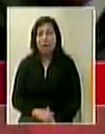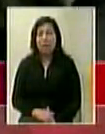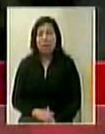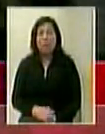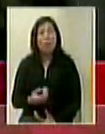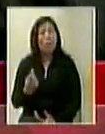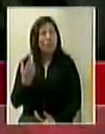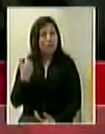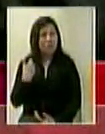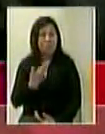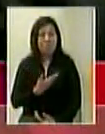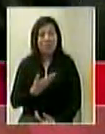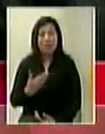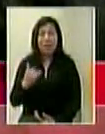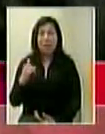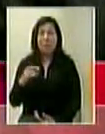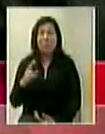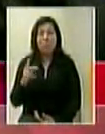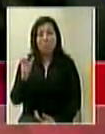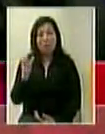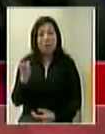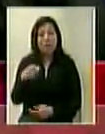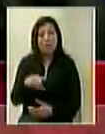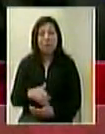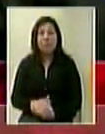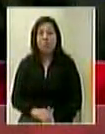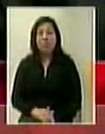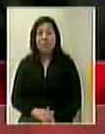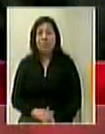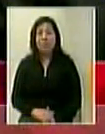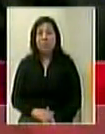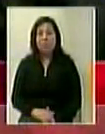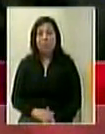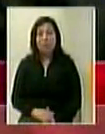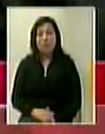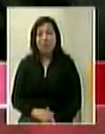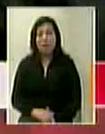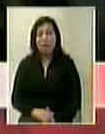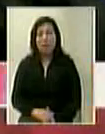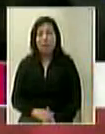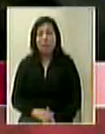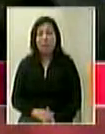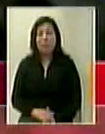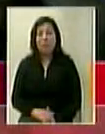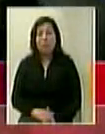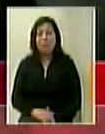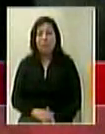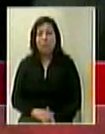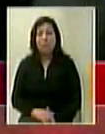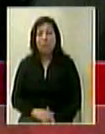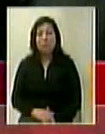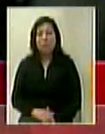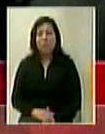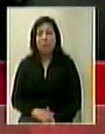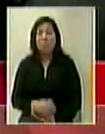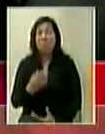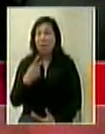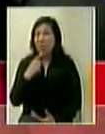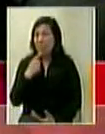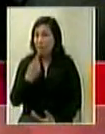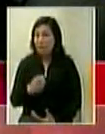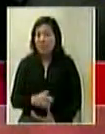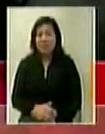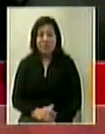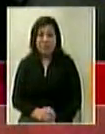Cuando yo fui presidente del INPE, a 2 trabajadores del INPE lo retuvieron en un pabellón para obligarme a negociar,